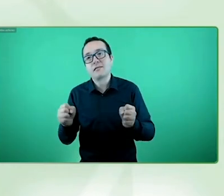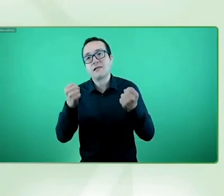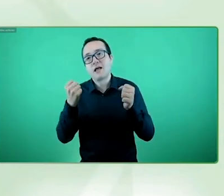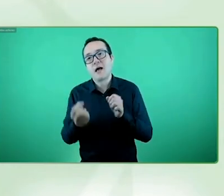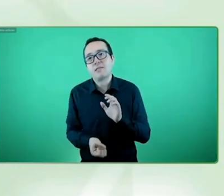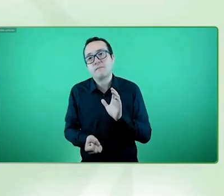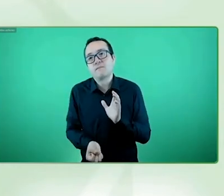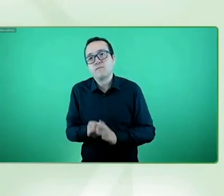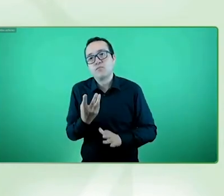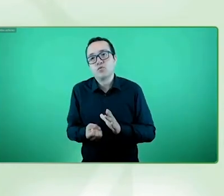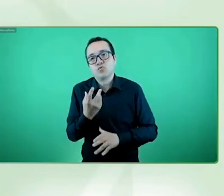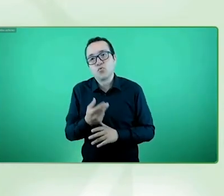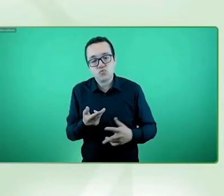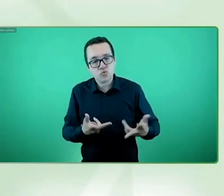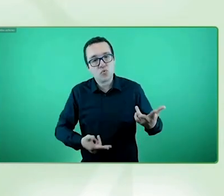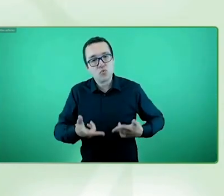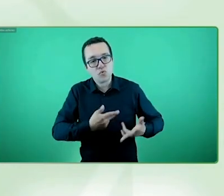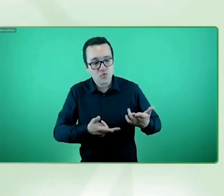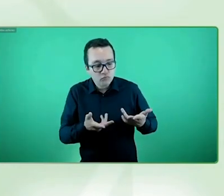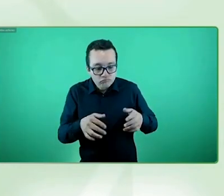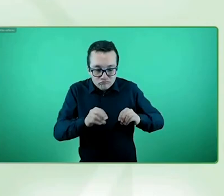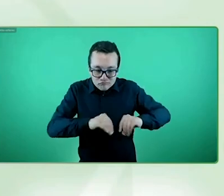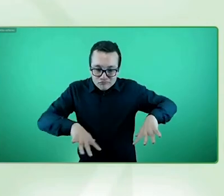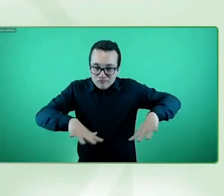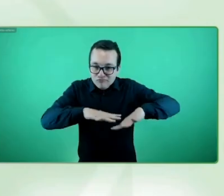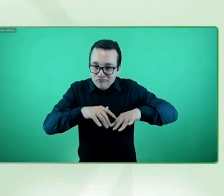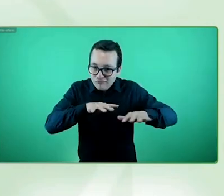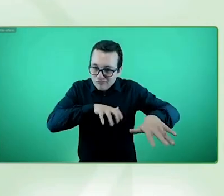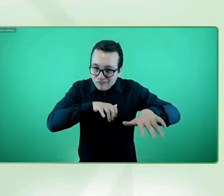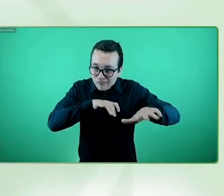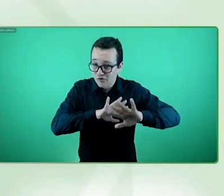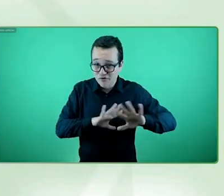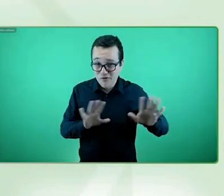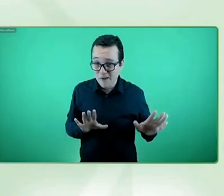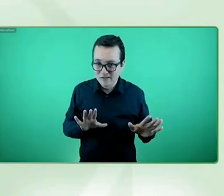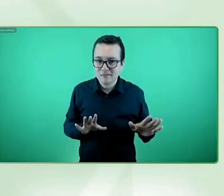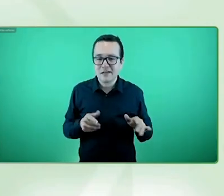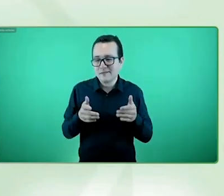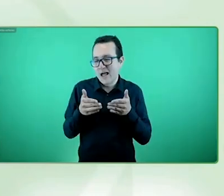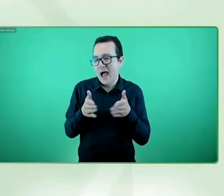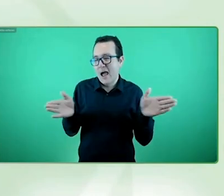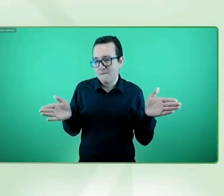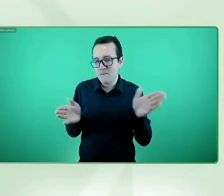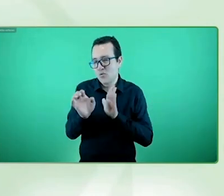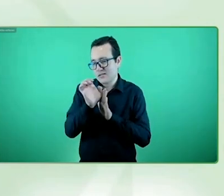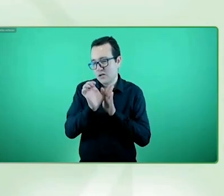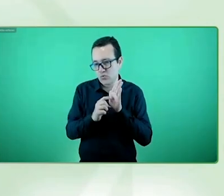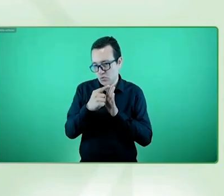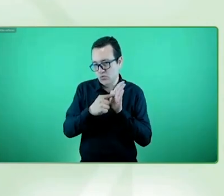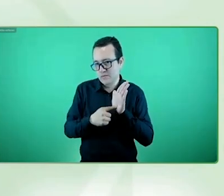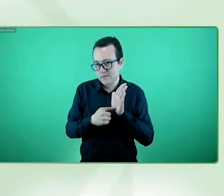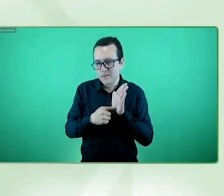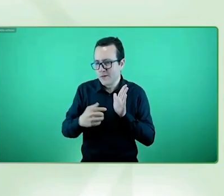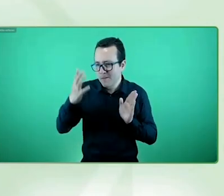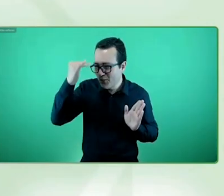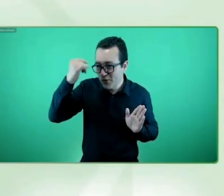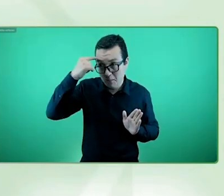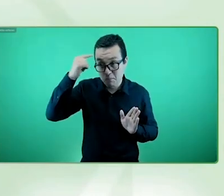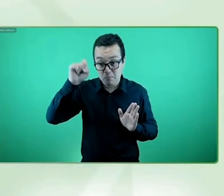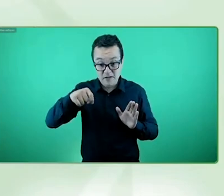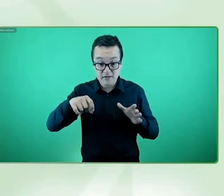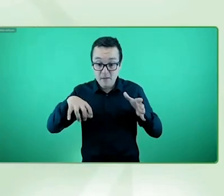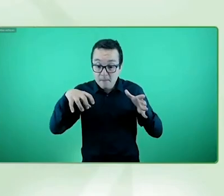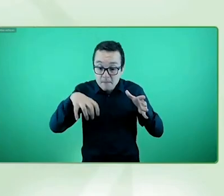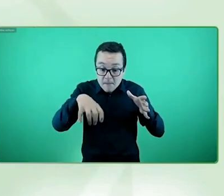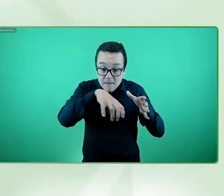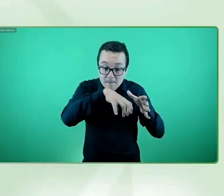jardinería y la horticultura, lo dejamos mucho más amplio, pensando en que la cooperativa de trabajo en un futuro puede ser